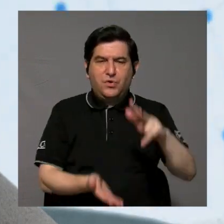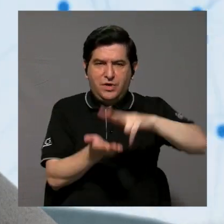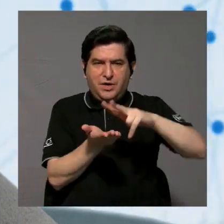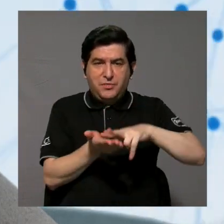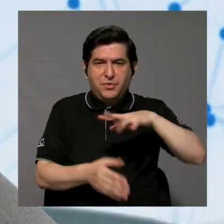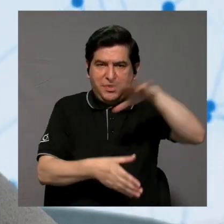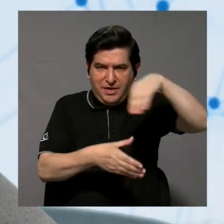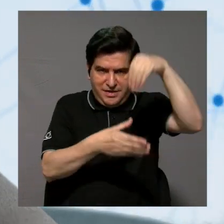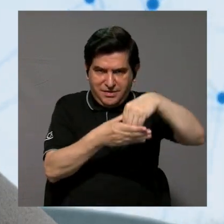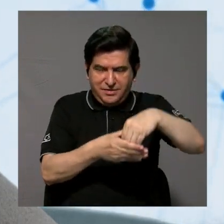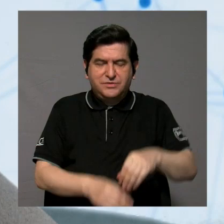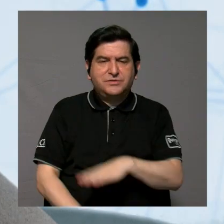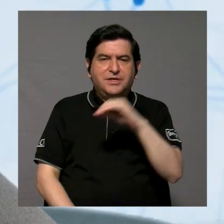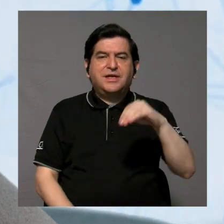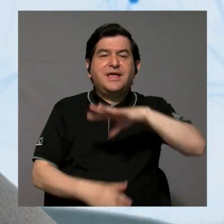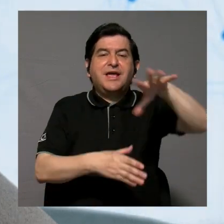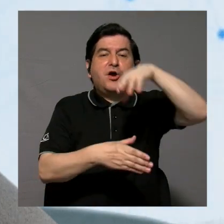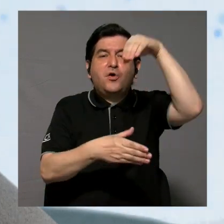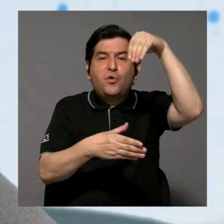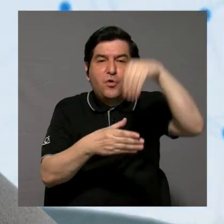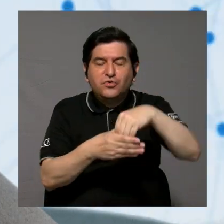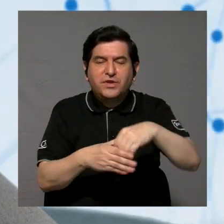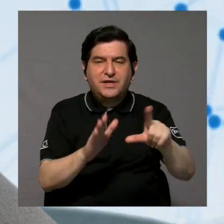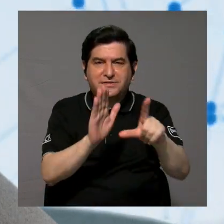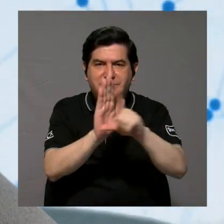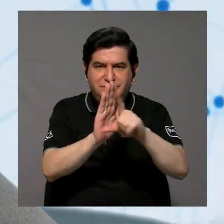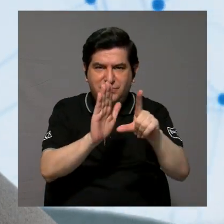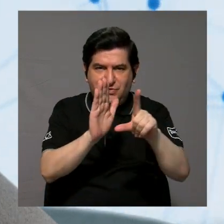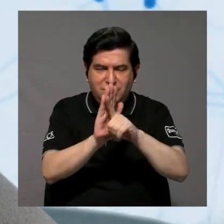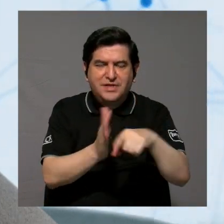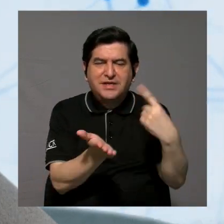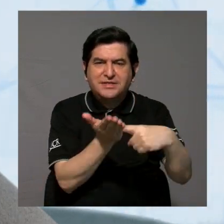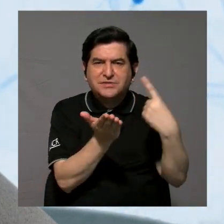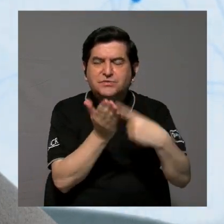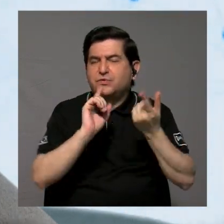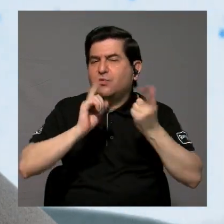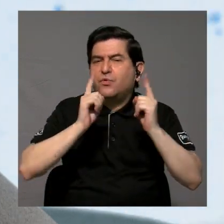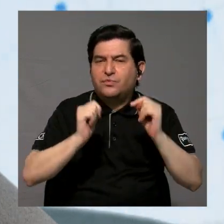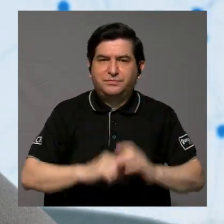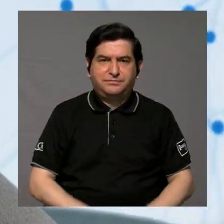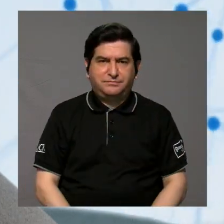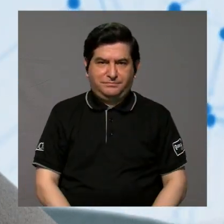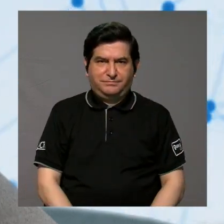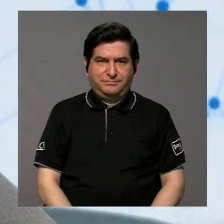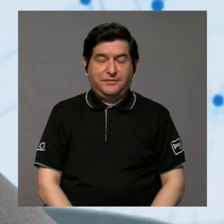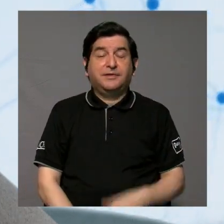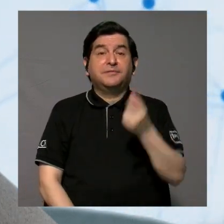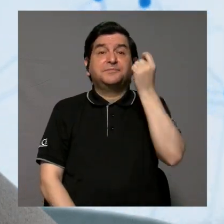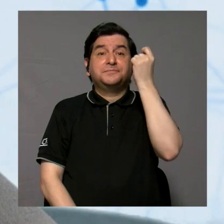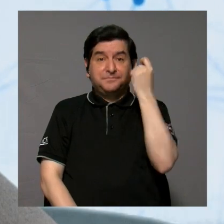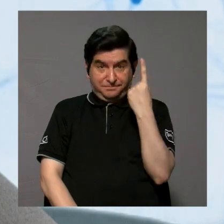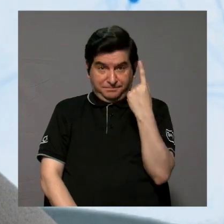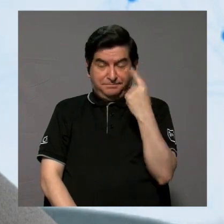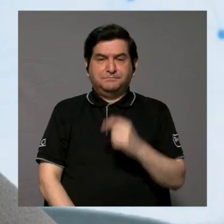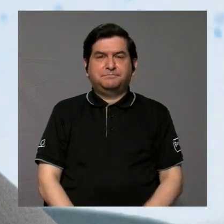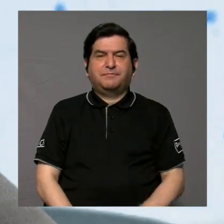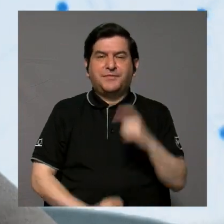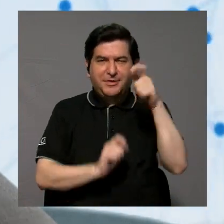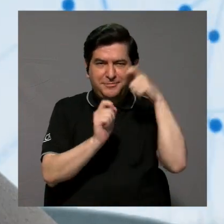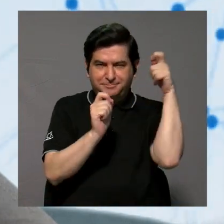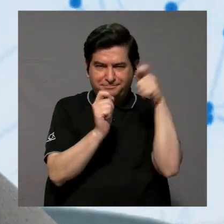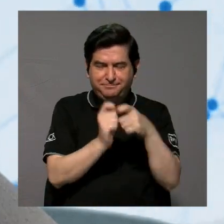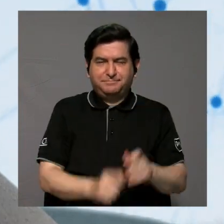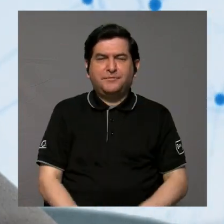y además estudiamos el contexto en el cual esas leyes se discutieron. Y eso para entender o para especificar